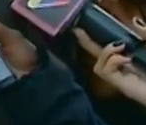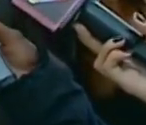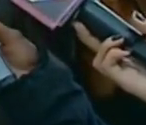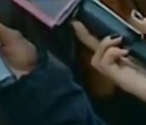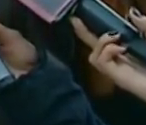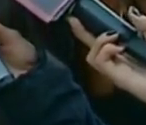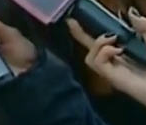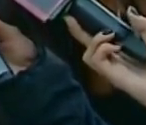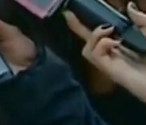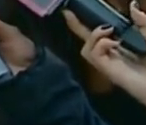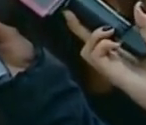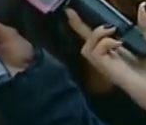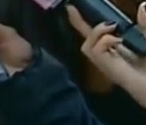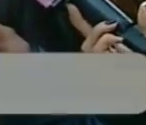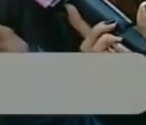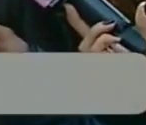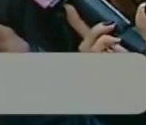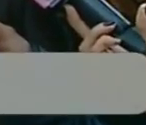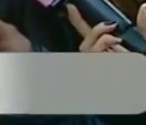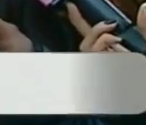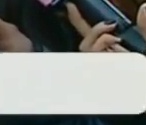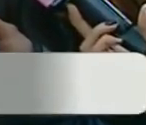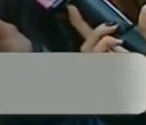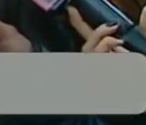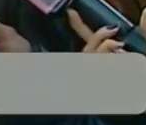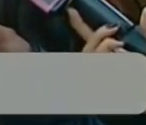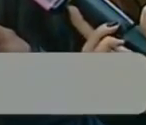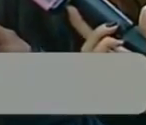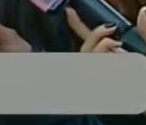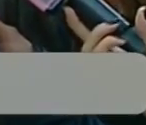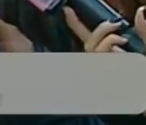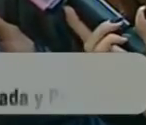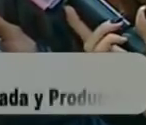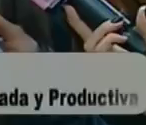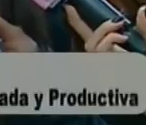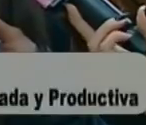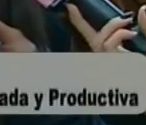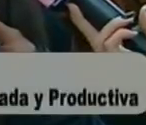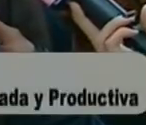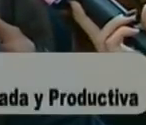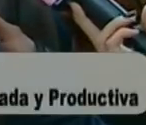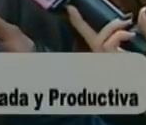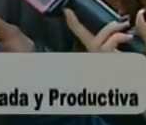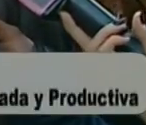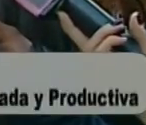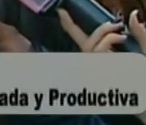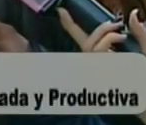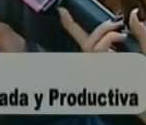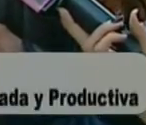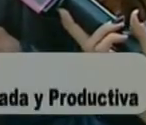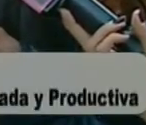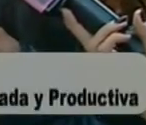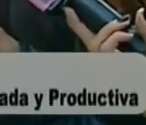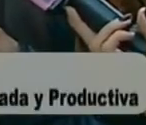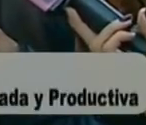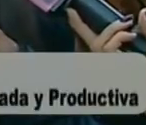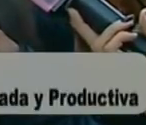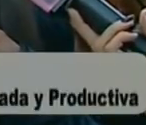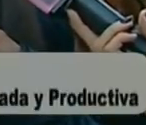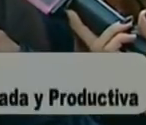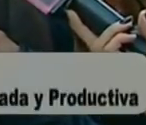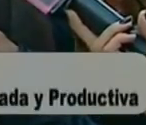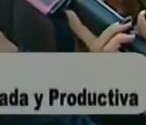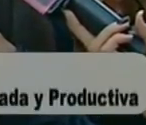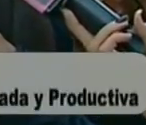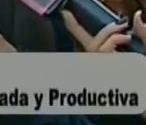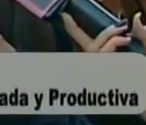oligarquía financiera internacional contra la economía venezolana, contra nuestras operaciones comerciales en el mundo, el sabotaje